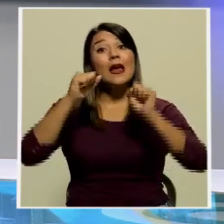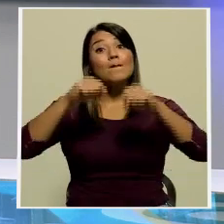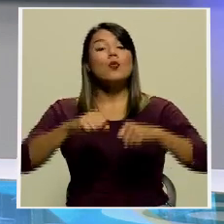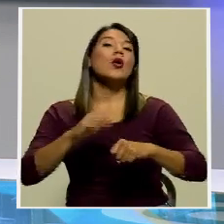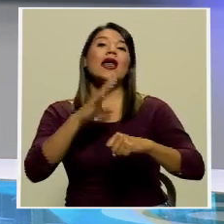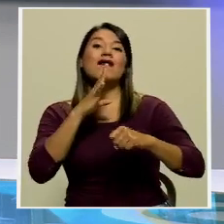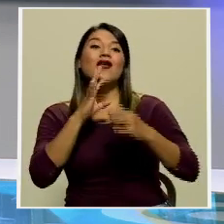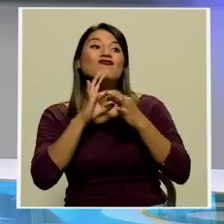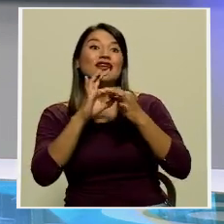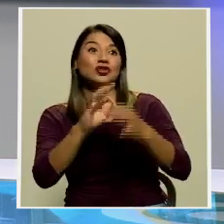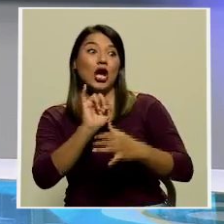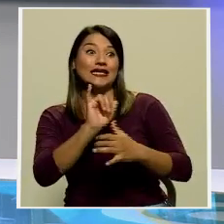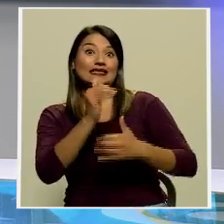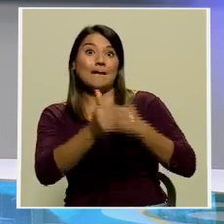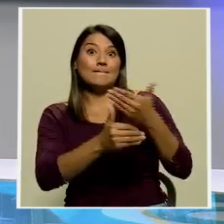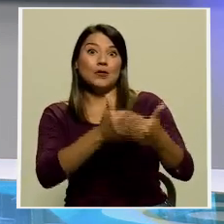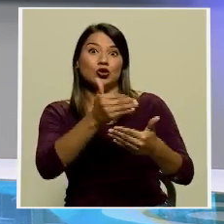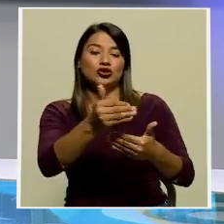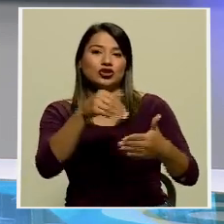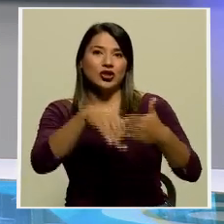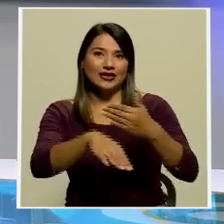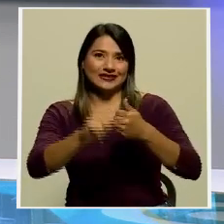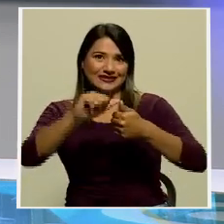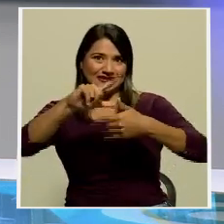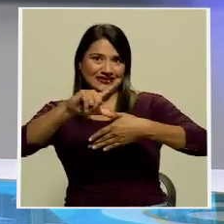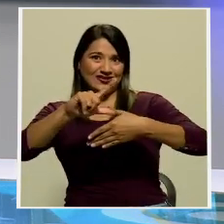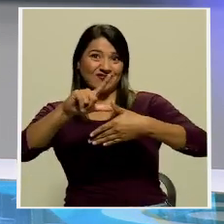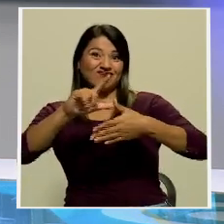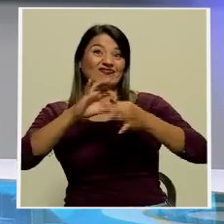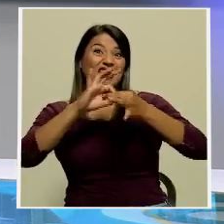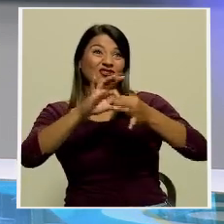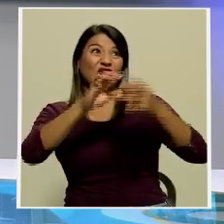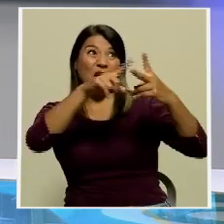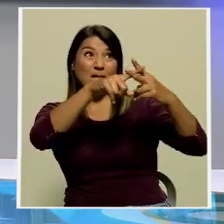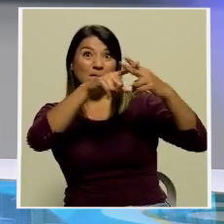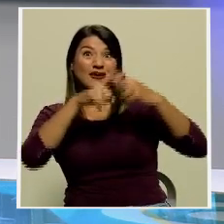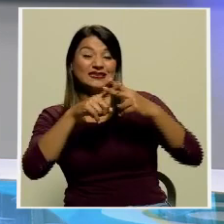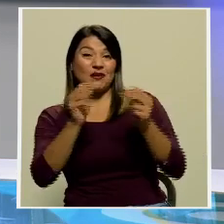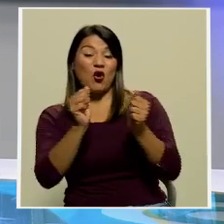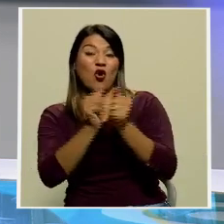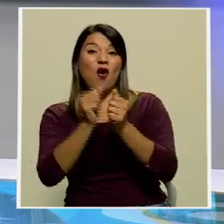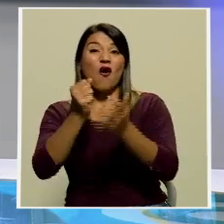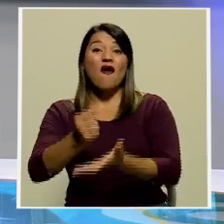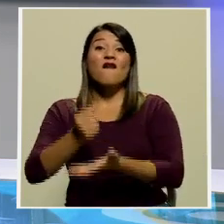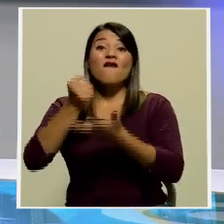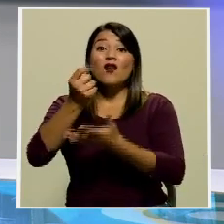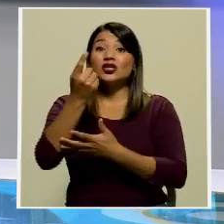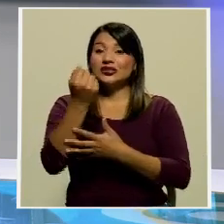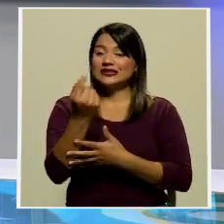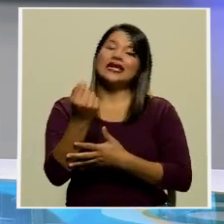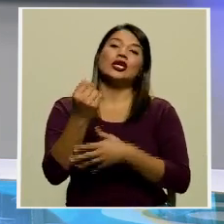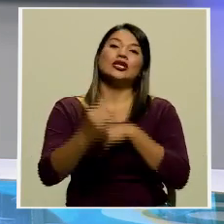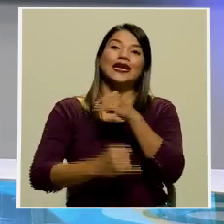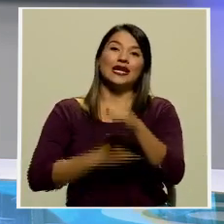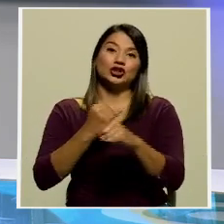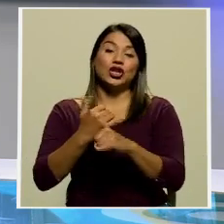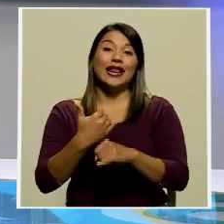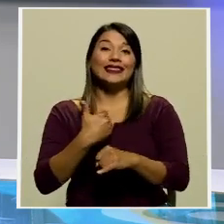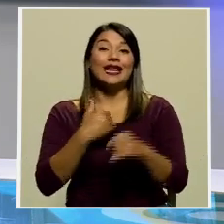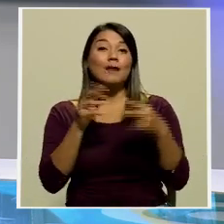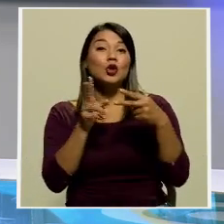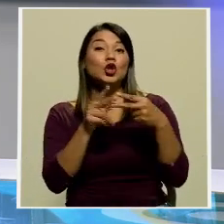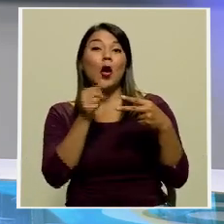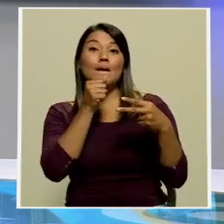proceso latinoamericano de endeudamiento con el fondo, tenemos a dos periodistas especializados, uno en